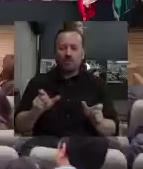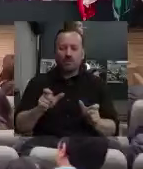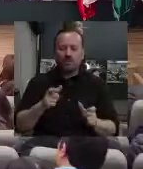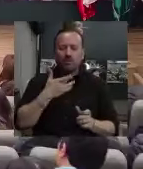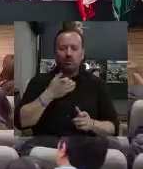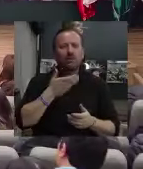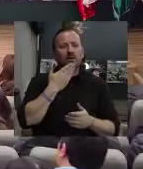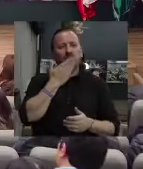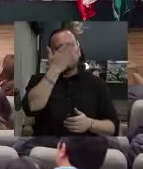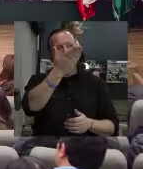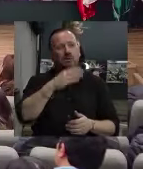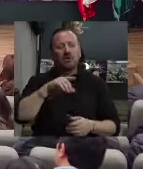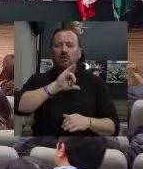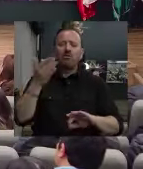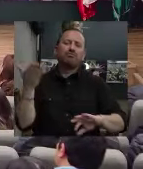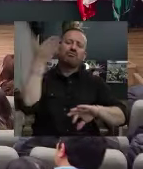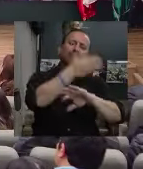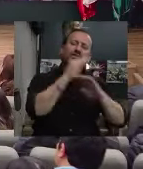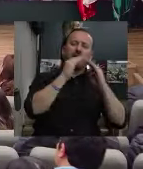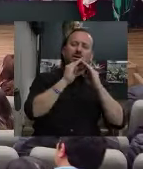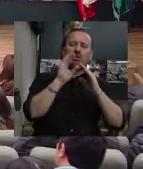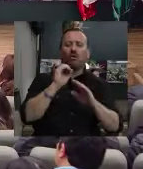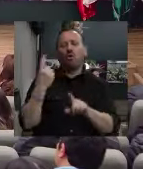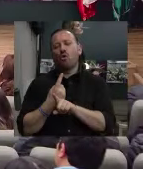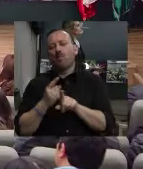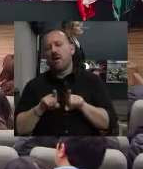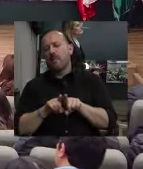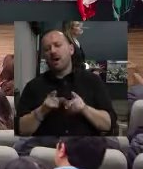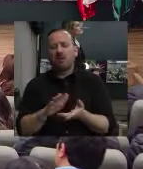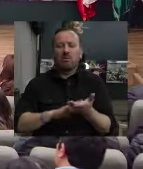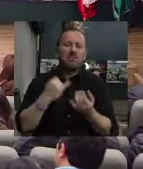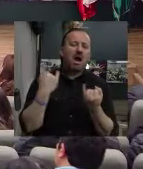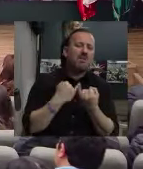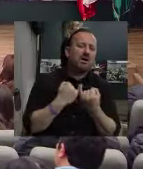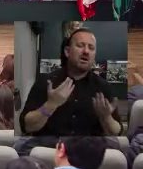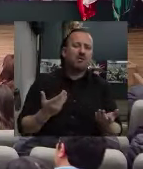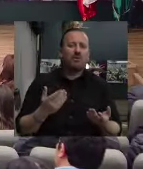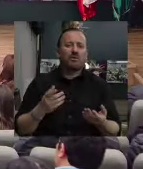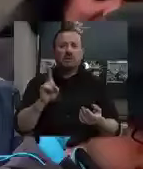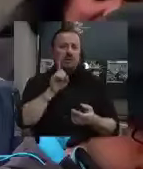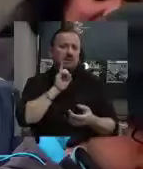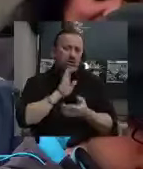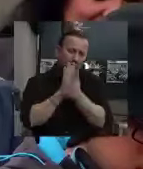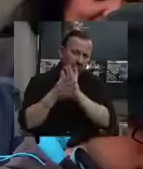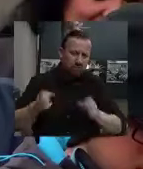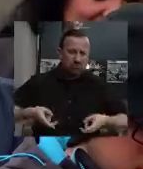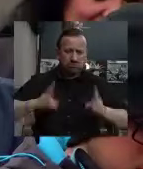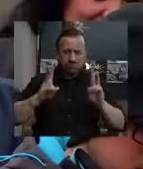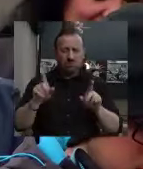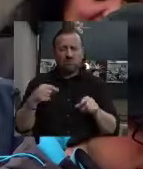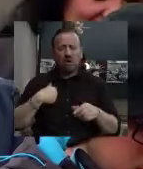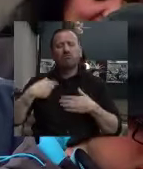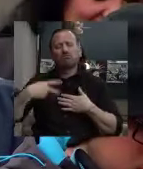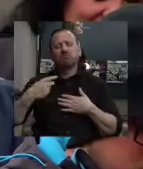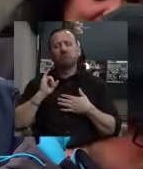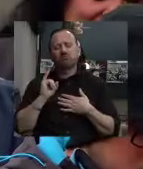Nicolás cuando vuelva hoy a su casa o Converse con la pareja o con los amigos tiene todo el derecho a decir a mí me